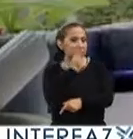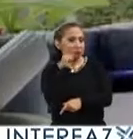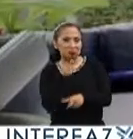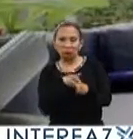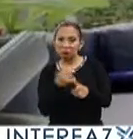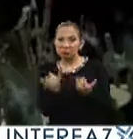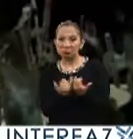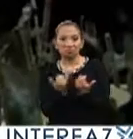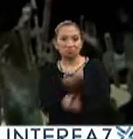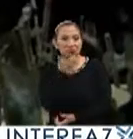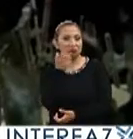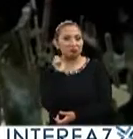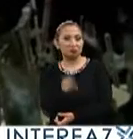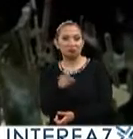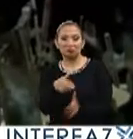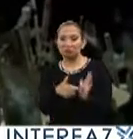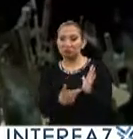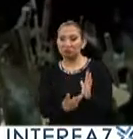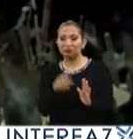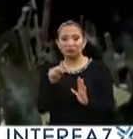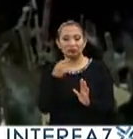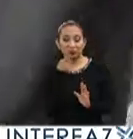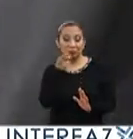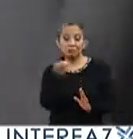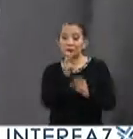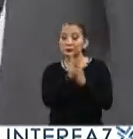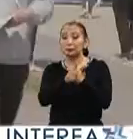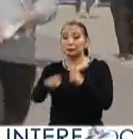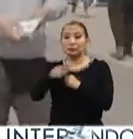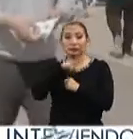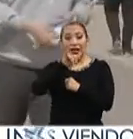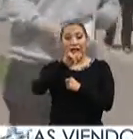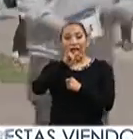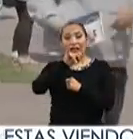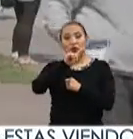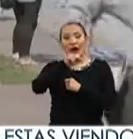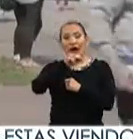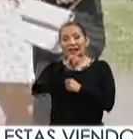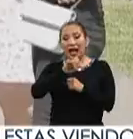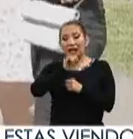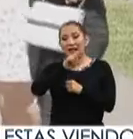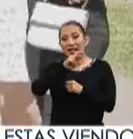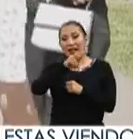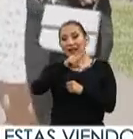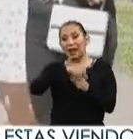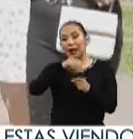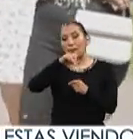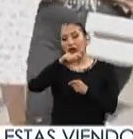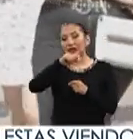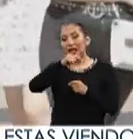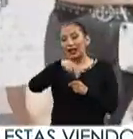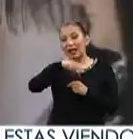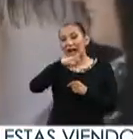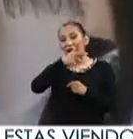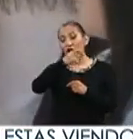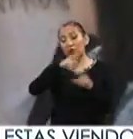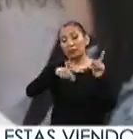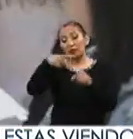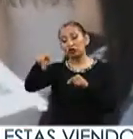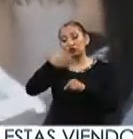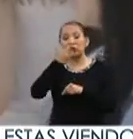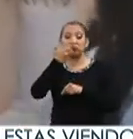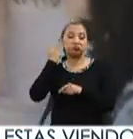género continúan siendo la regla no escrita de países como Lituania, Serbia y Montenegro, en función de